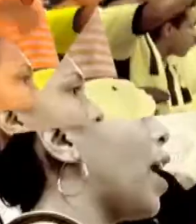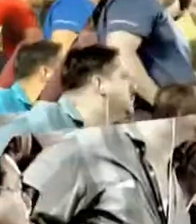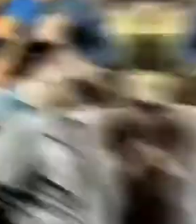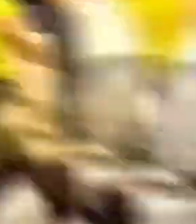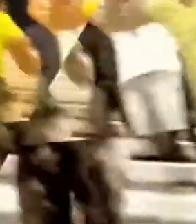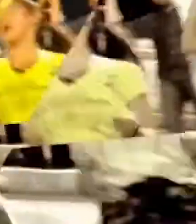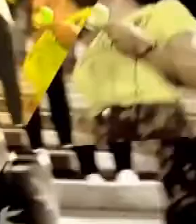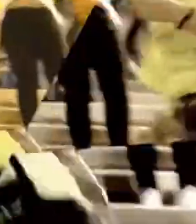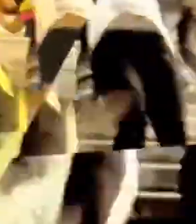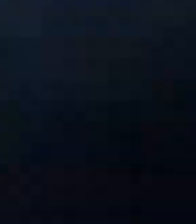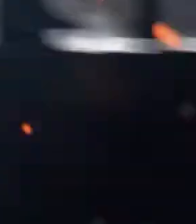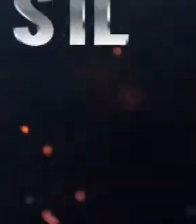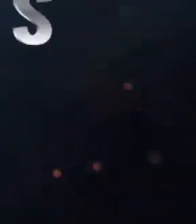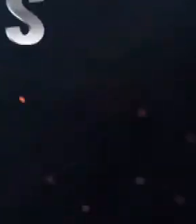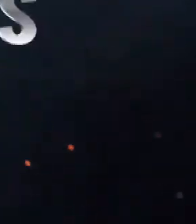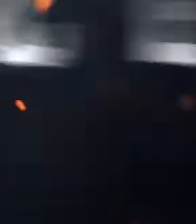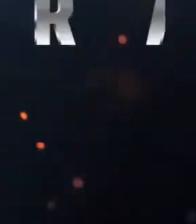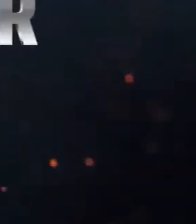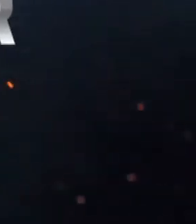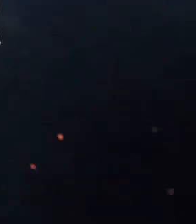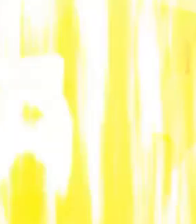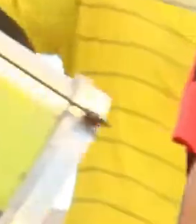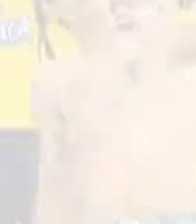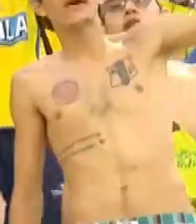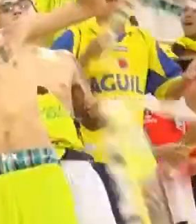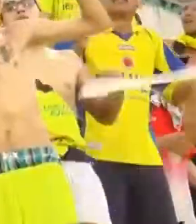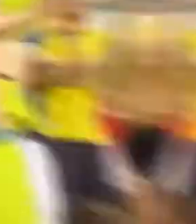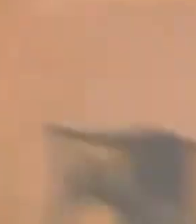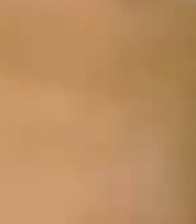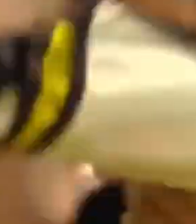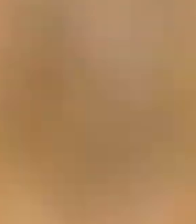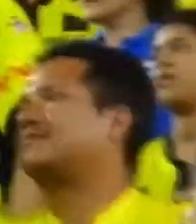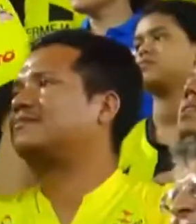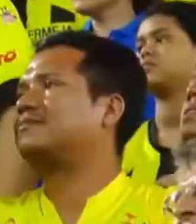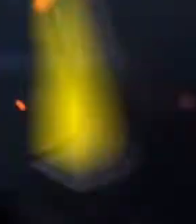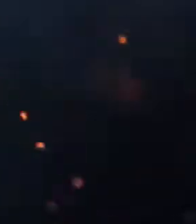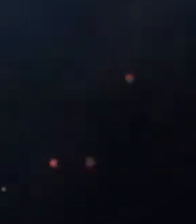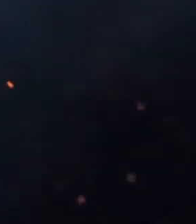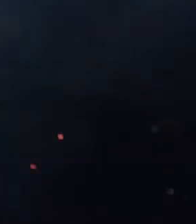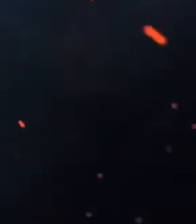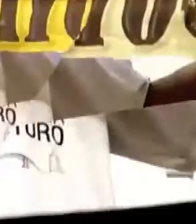Estamos juntos. Claro que podemos y lo vamos a hacer.